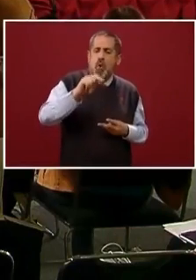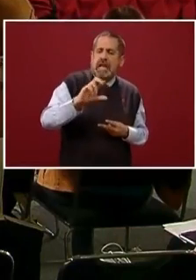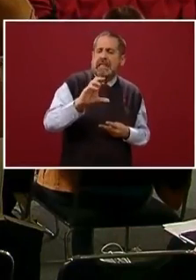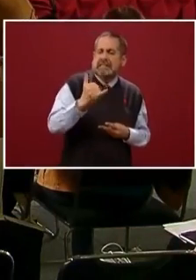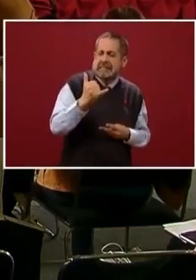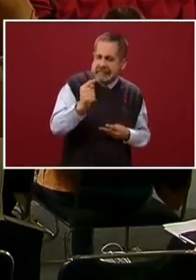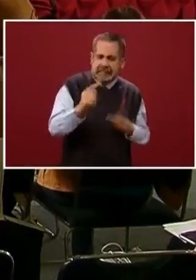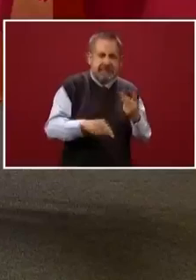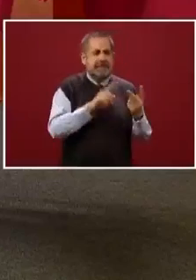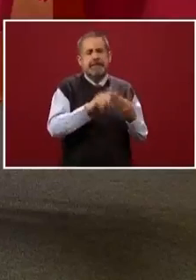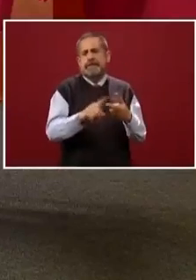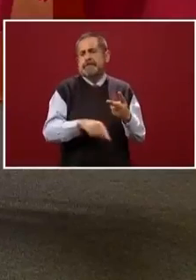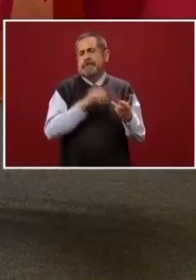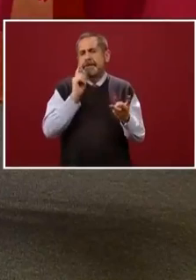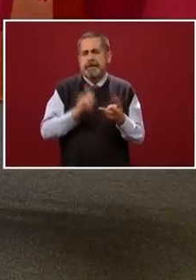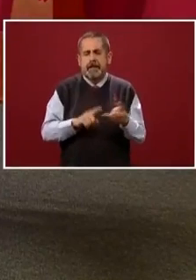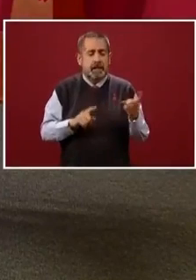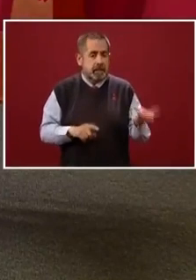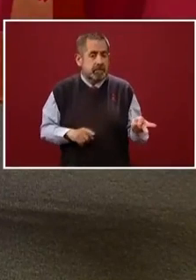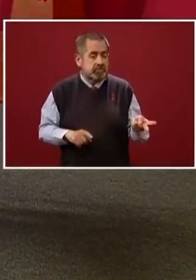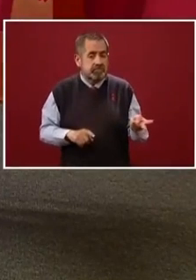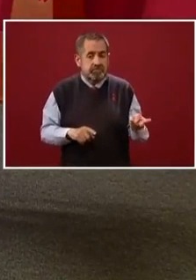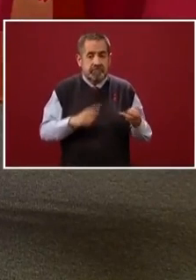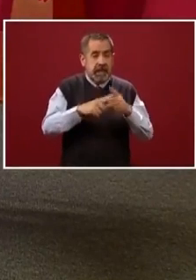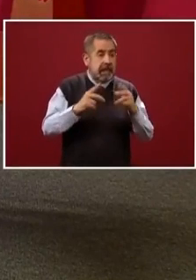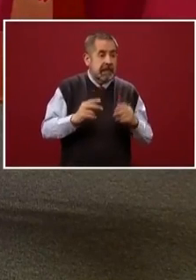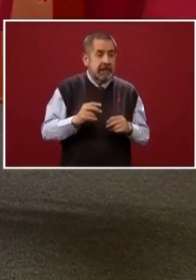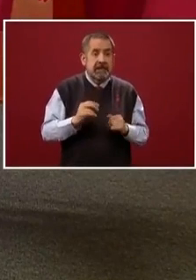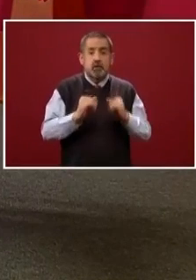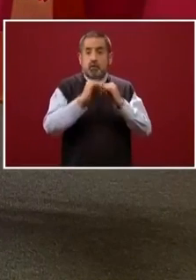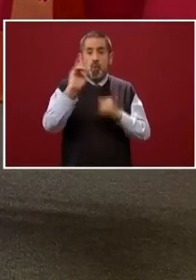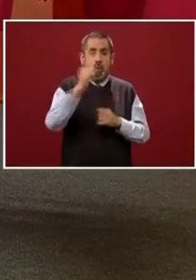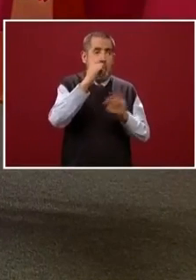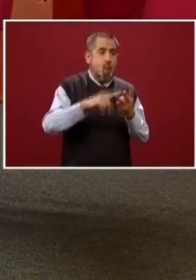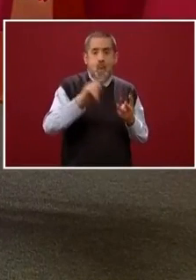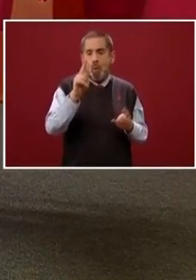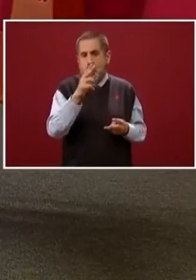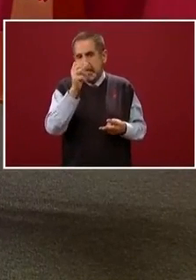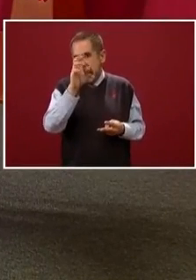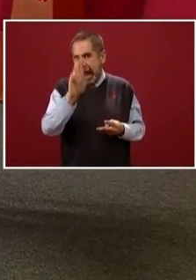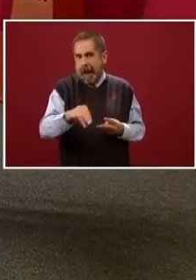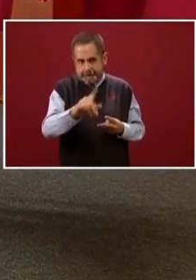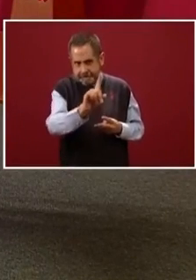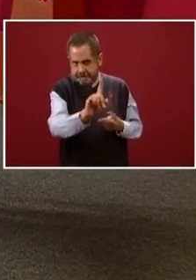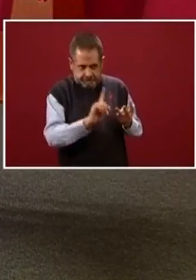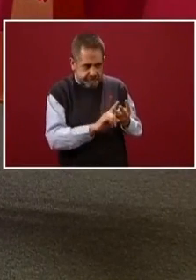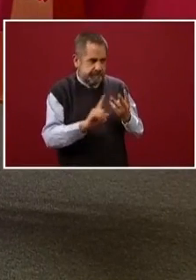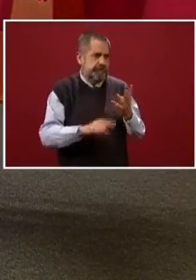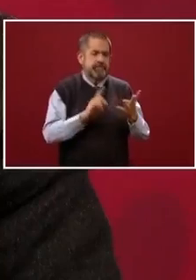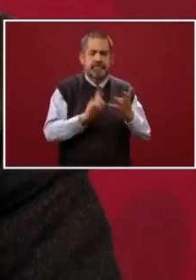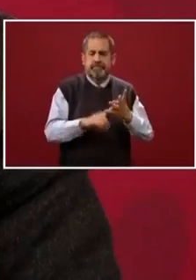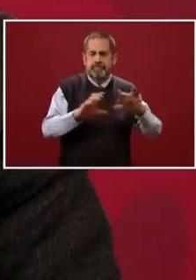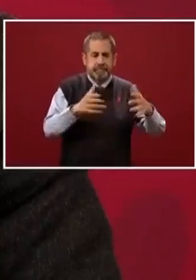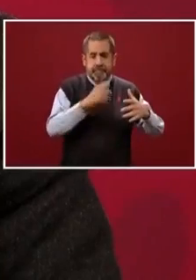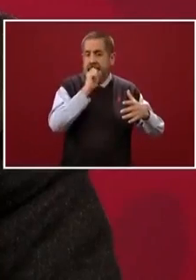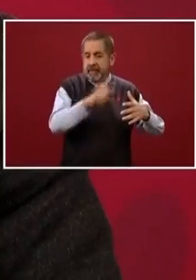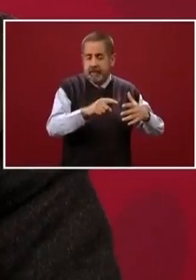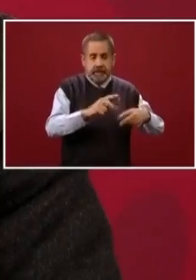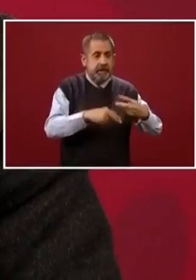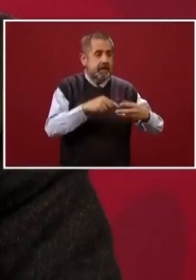Tecnología, de las instituciones académicas, por ejemplo, la Universidad Nacional Autónoma de México,